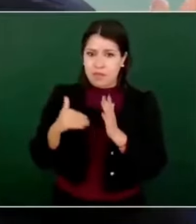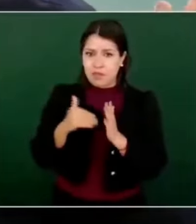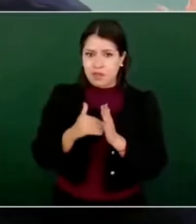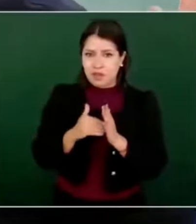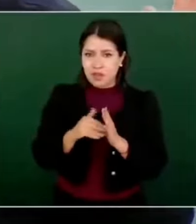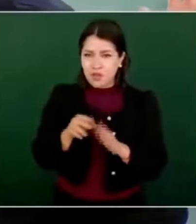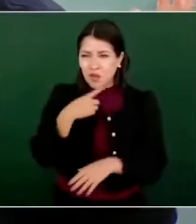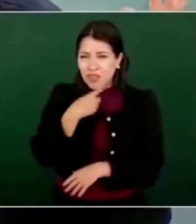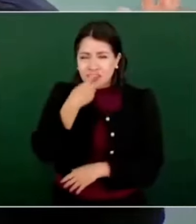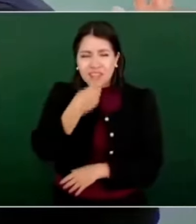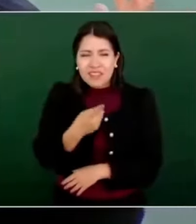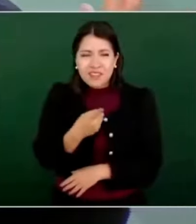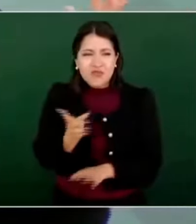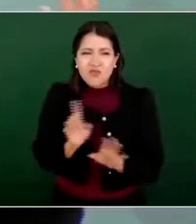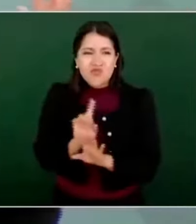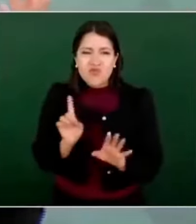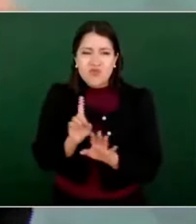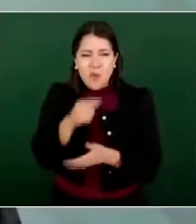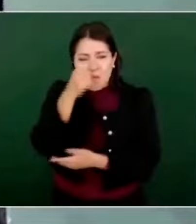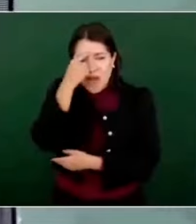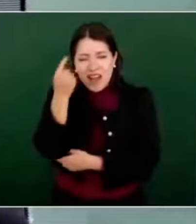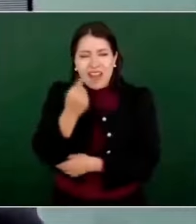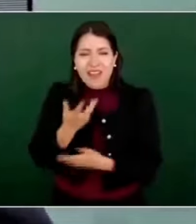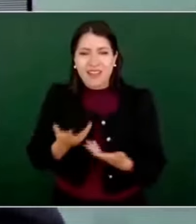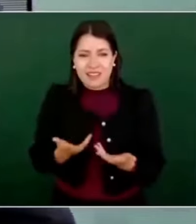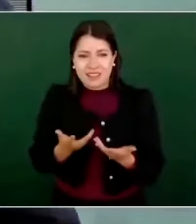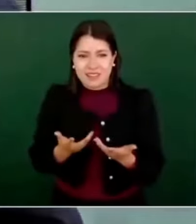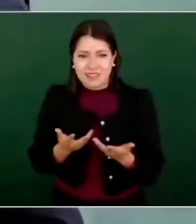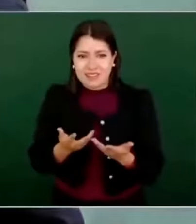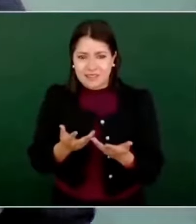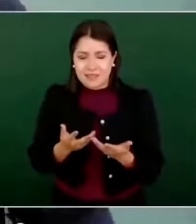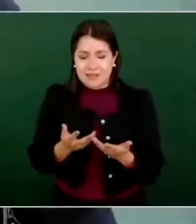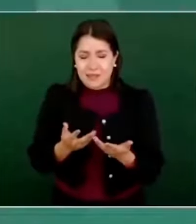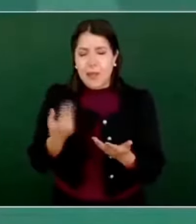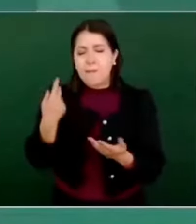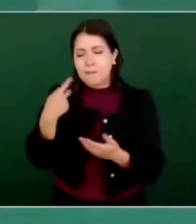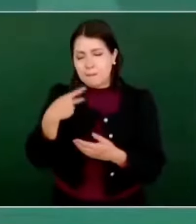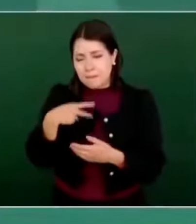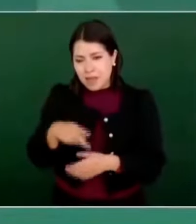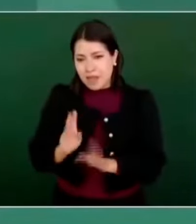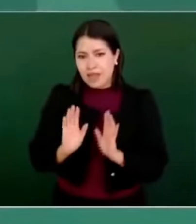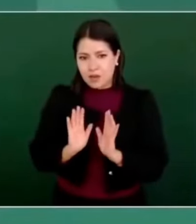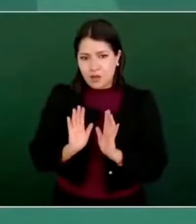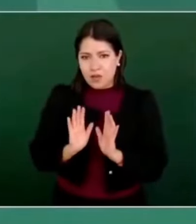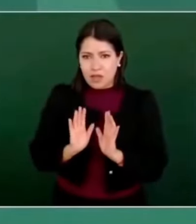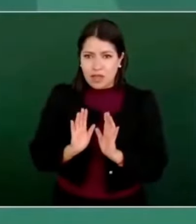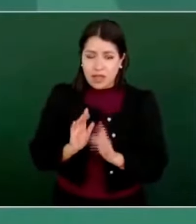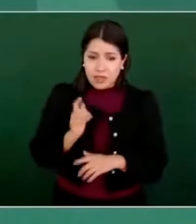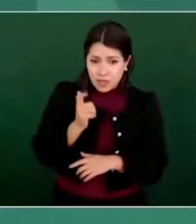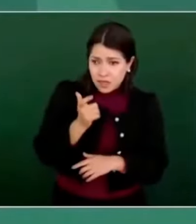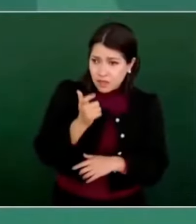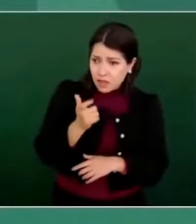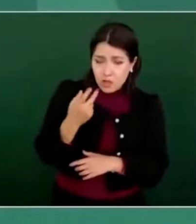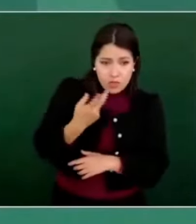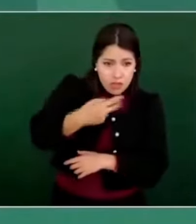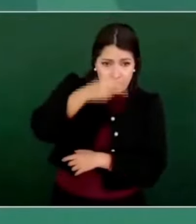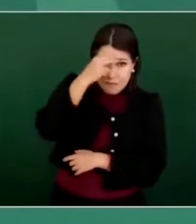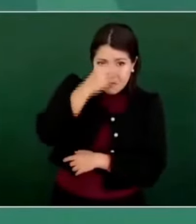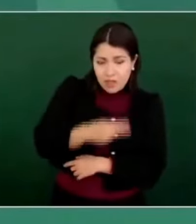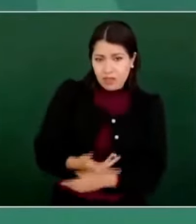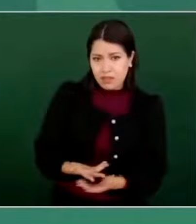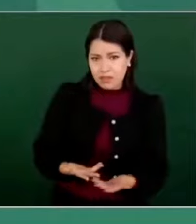de decirles para que este pero pues es dinero de una otra manera de México no